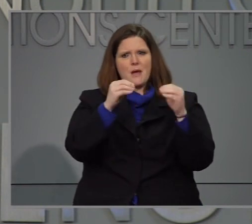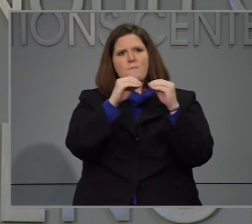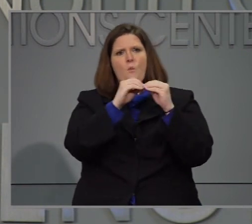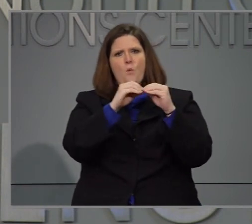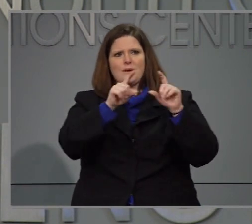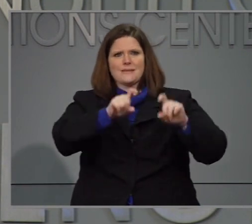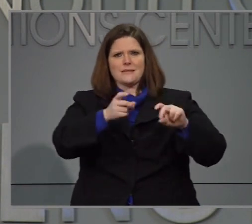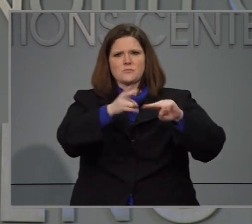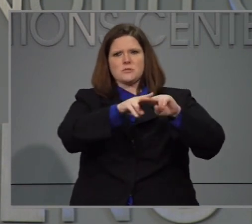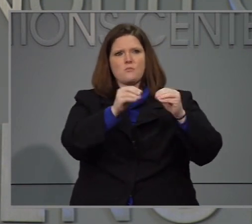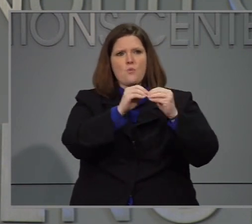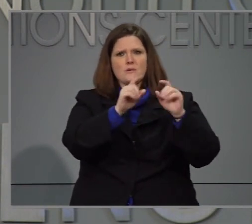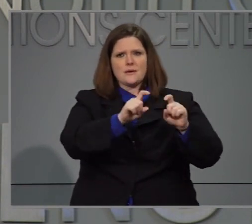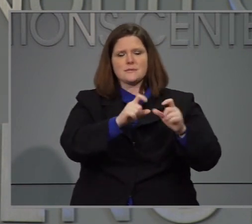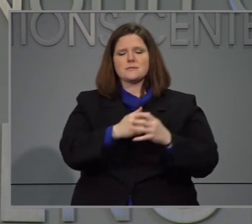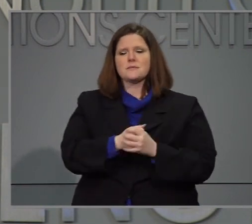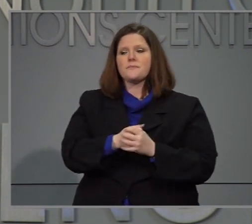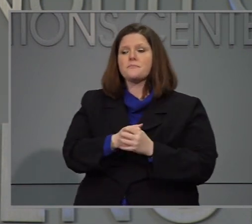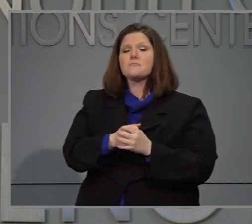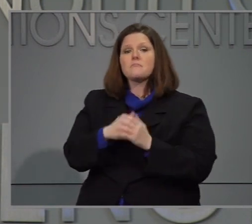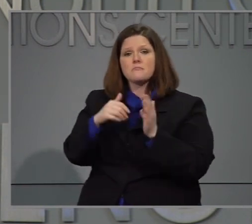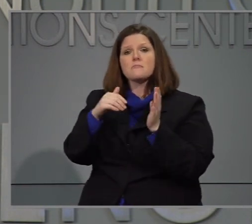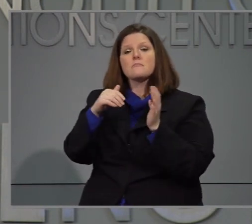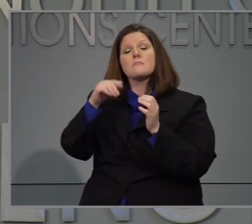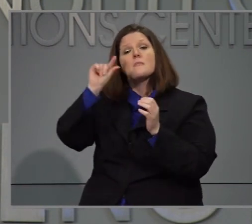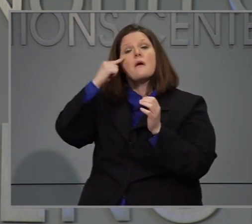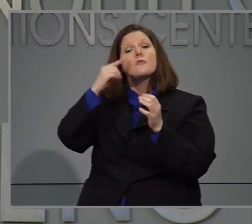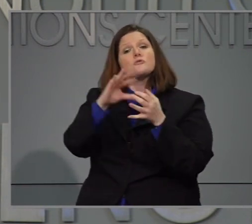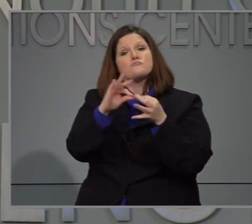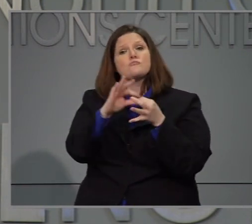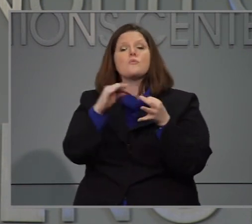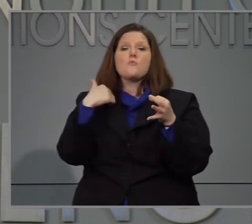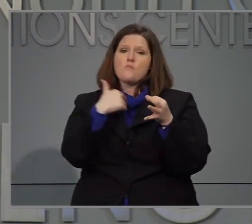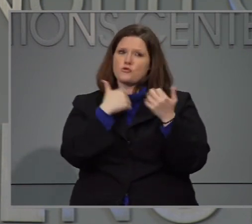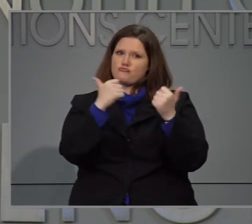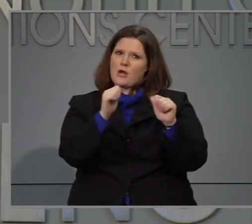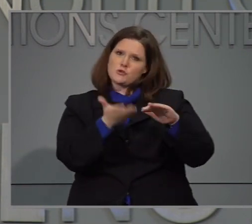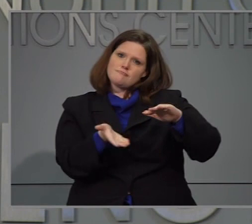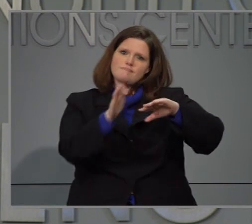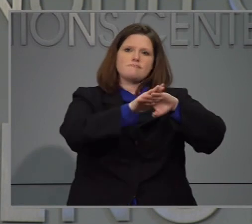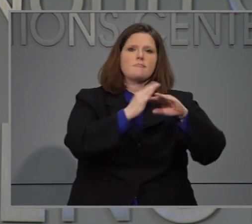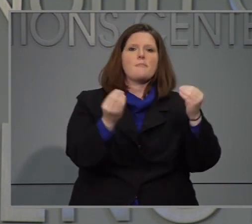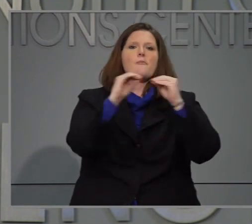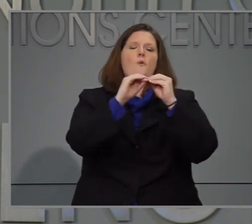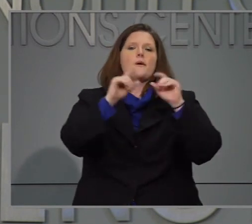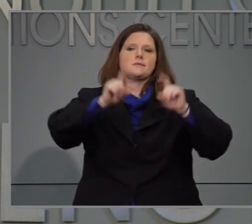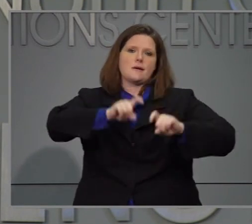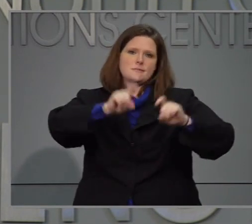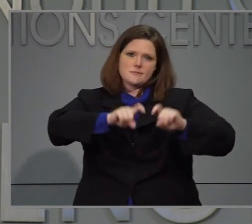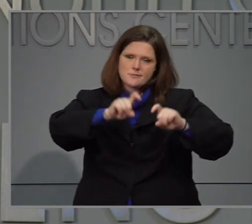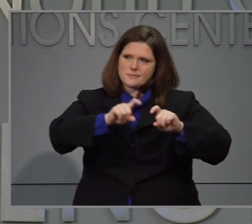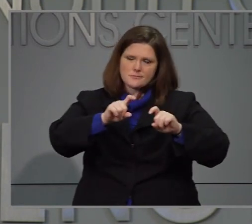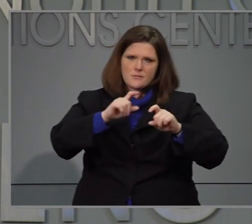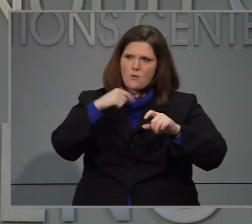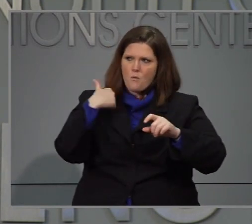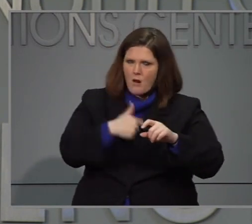hacer esto? Respuesta: vamos a hacer todo para aumentar el número de pruebas y obviamente